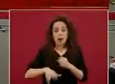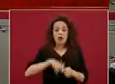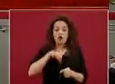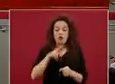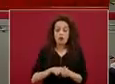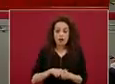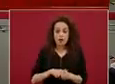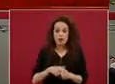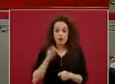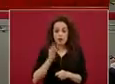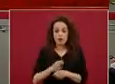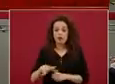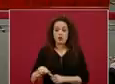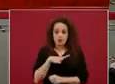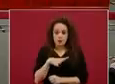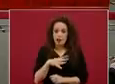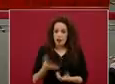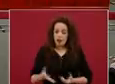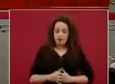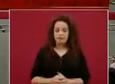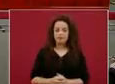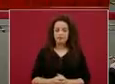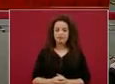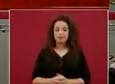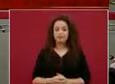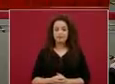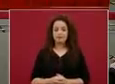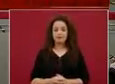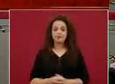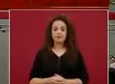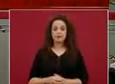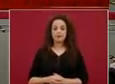que estamos viviendo actualmente. La siguiente, por favor.